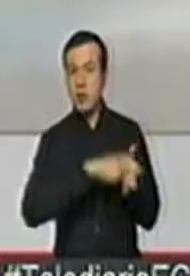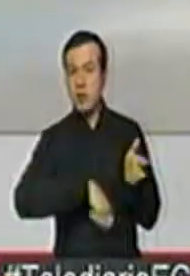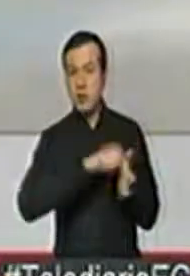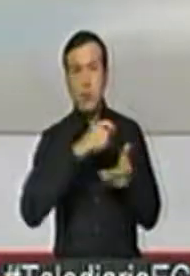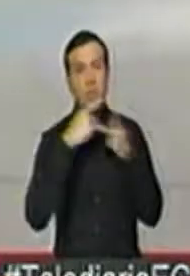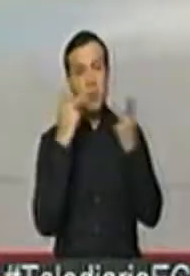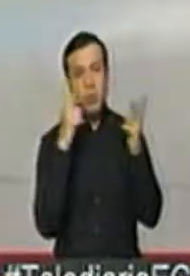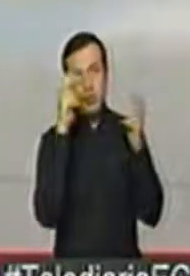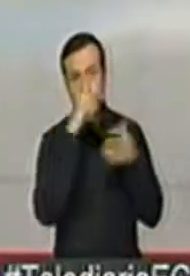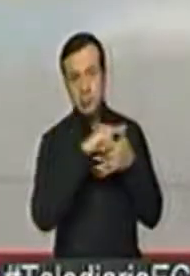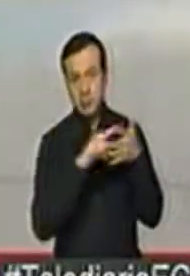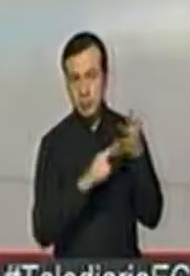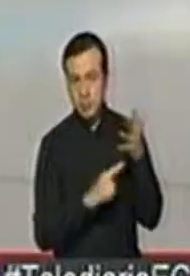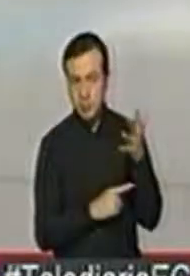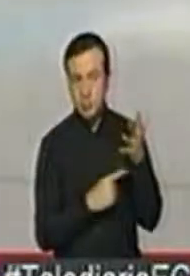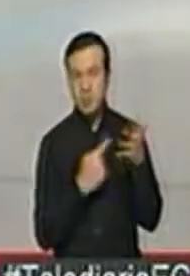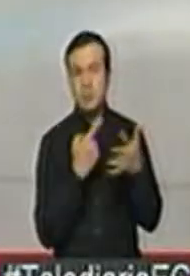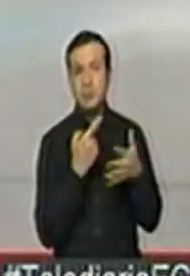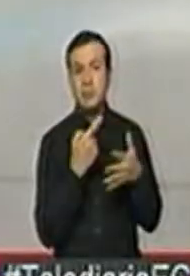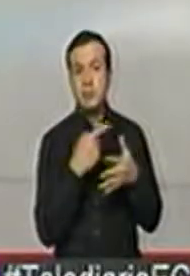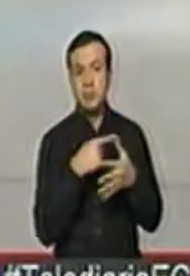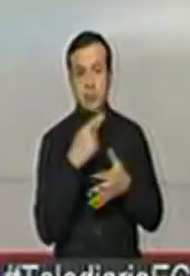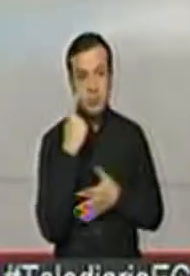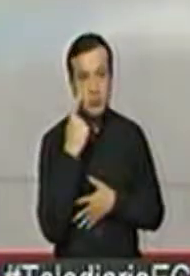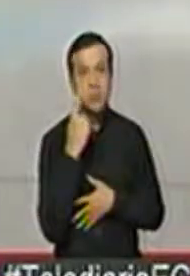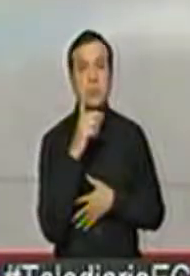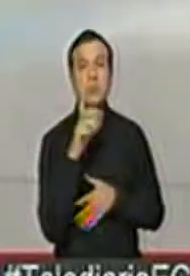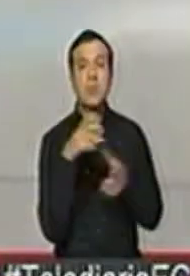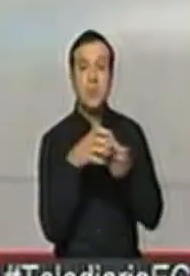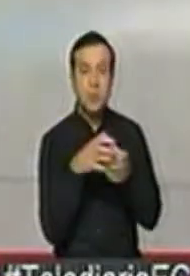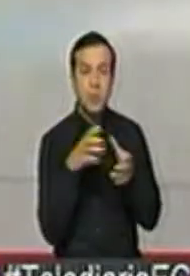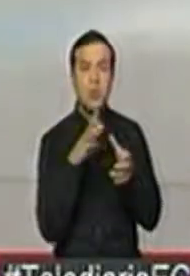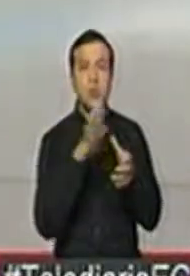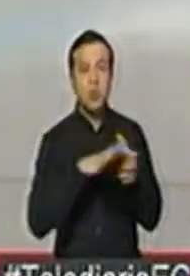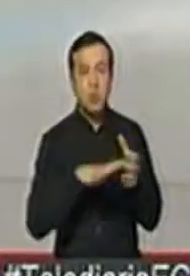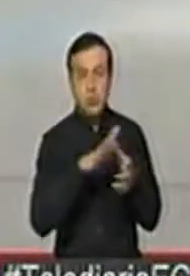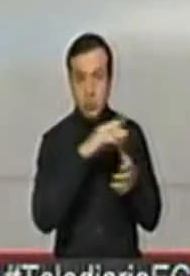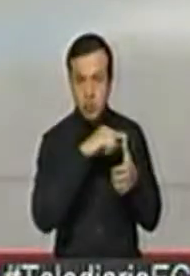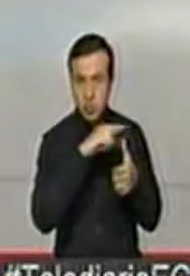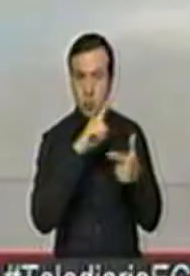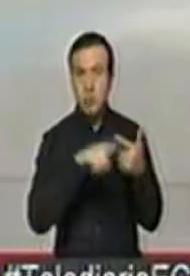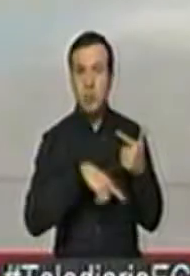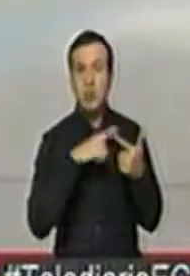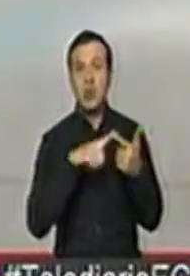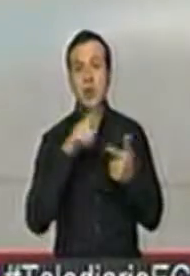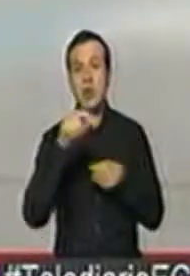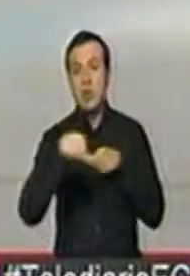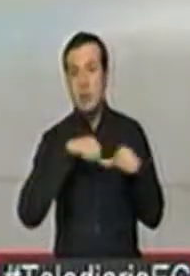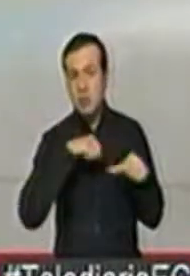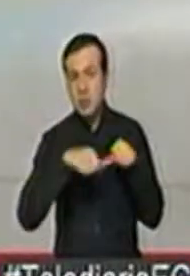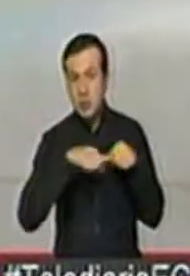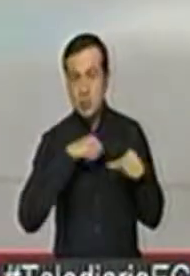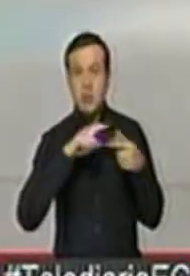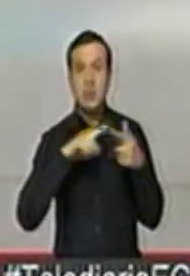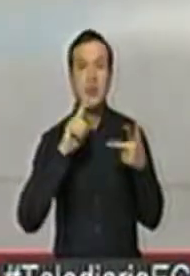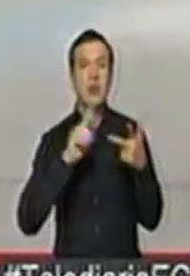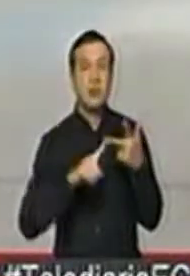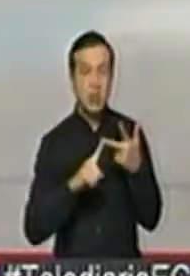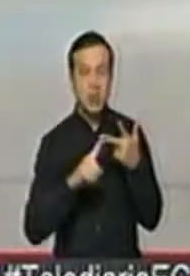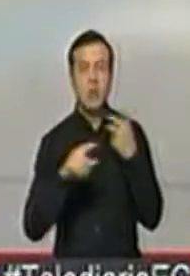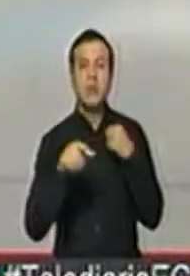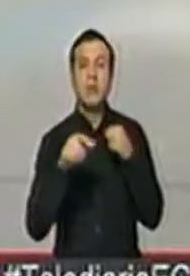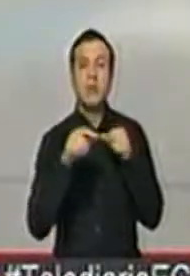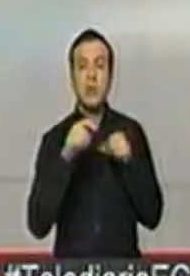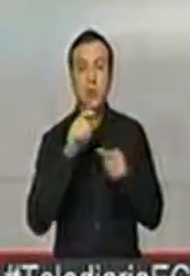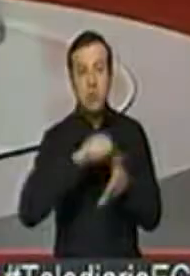en diversos ámbitos, tanto en quienes son de las unidades requirientes, cuanto de la parte administrativa, jurídica, administración